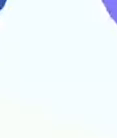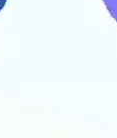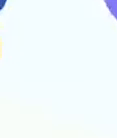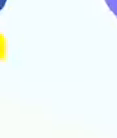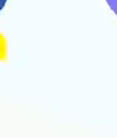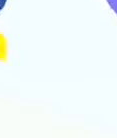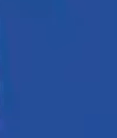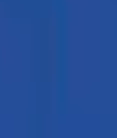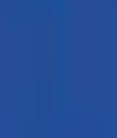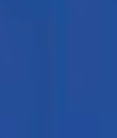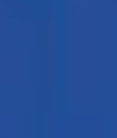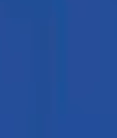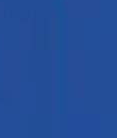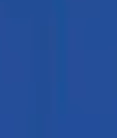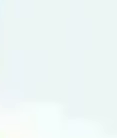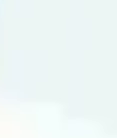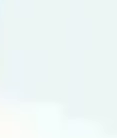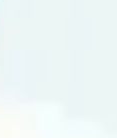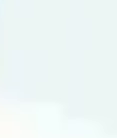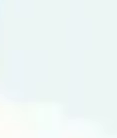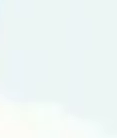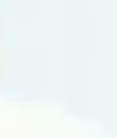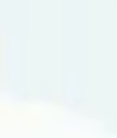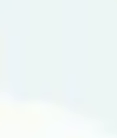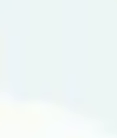Aprendo en Casa.